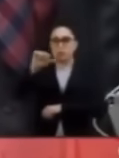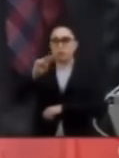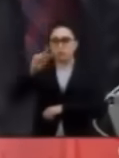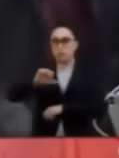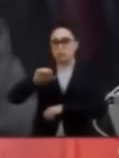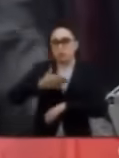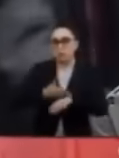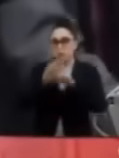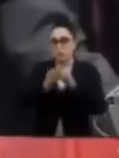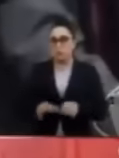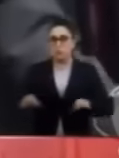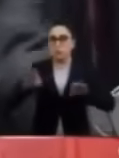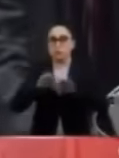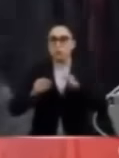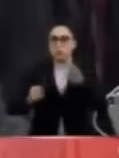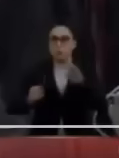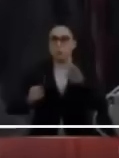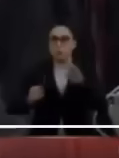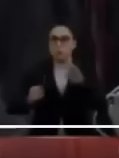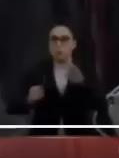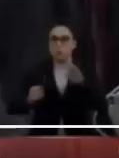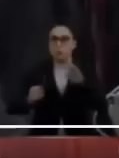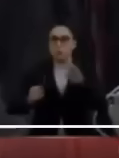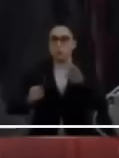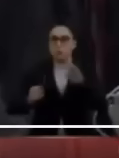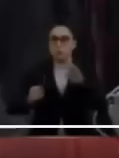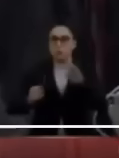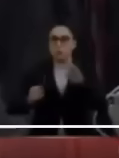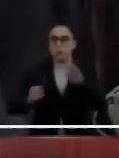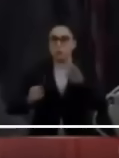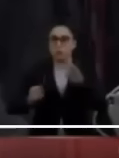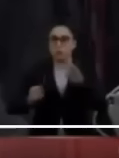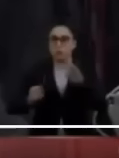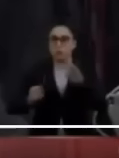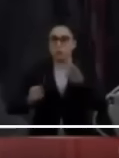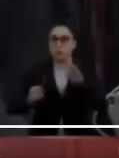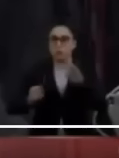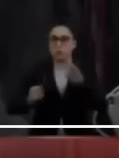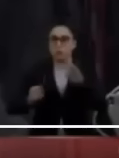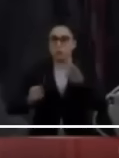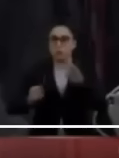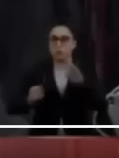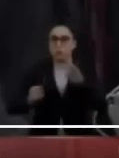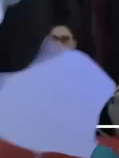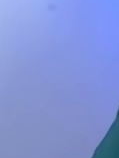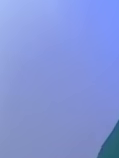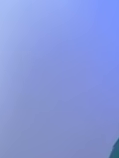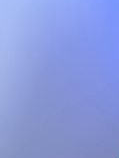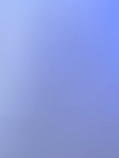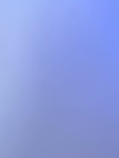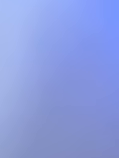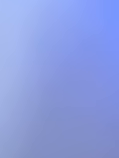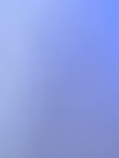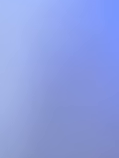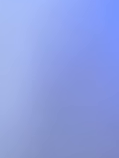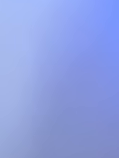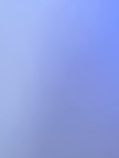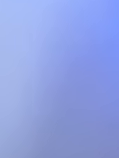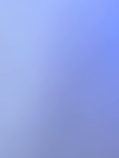relevante determinación ahí está se los cargó el payaso